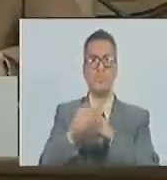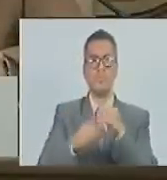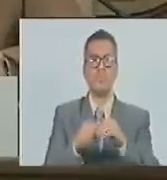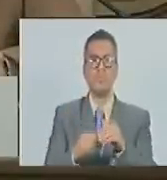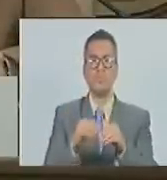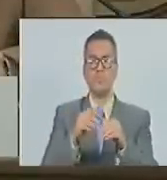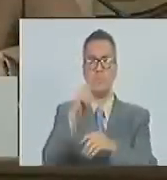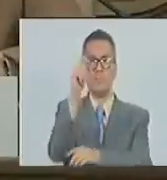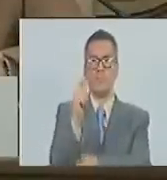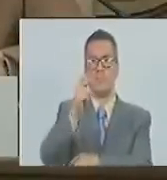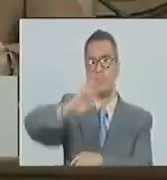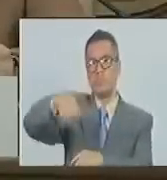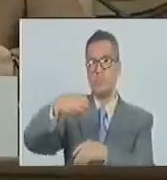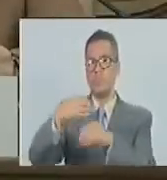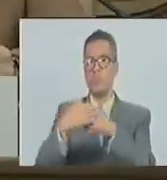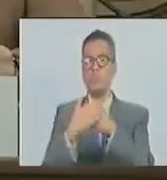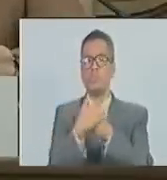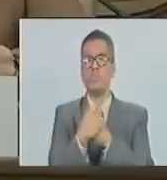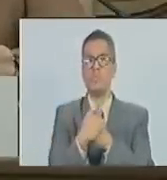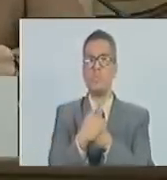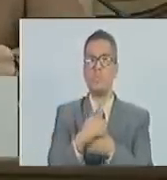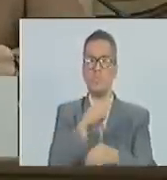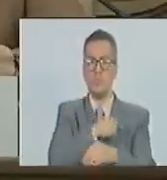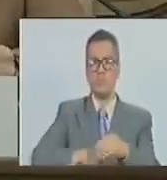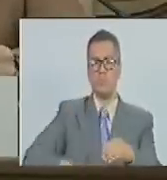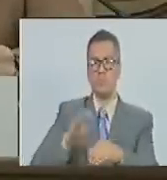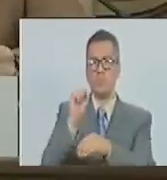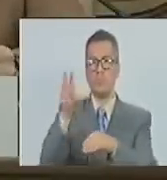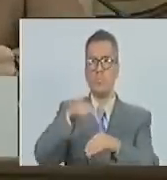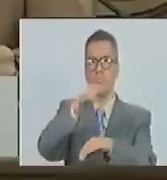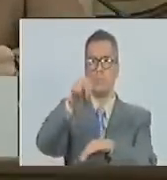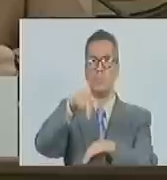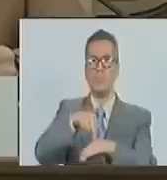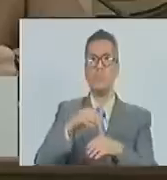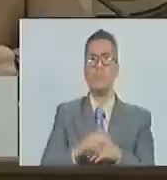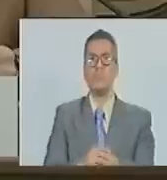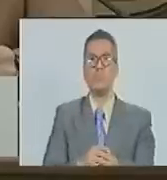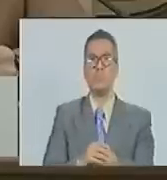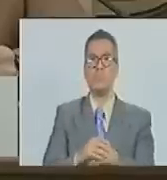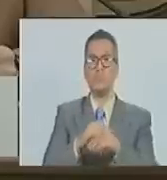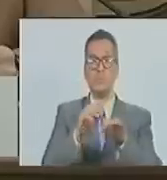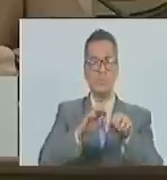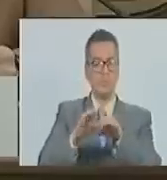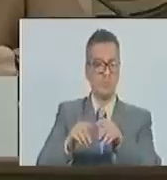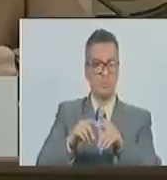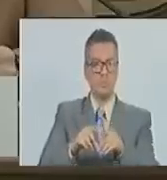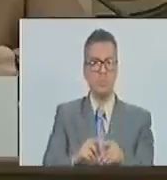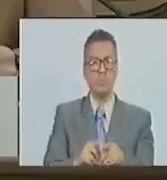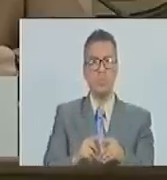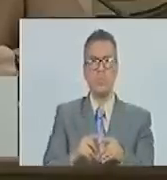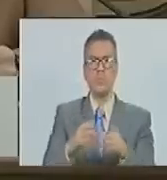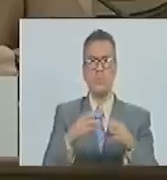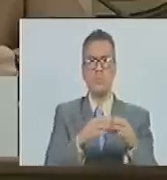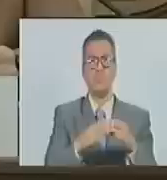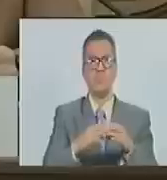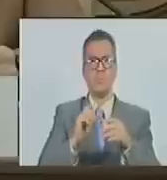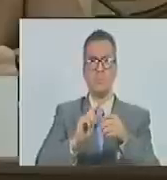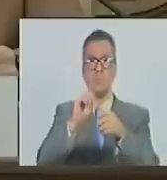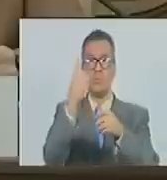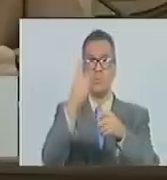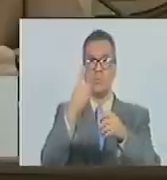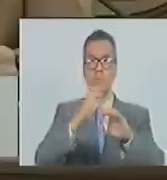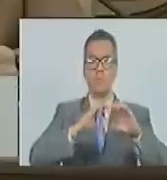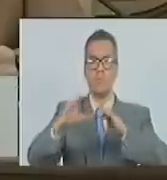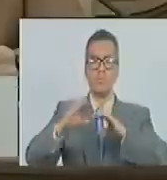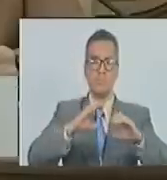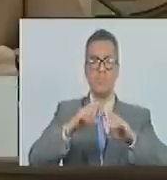al diputado Jorge Rodríguez Gómez, presidente de la Asamblea Nacional, suscritas por las rectoras y los rectores principales